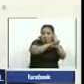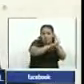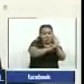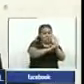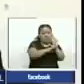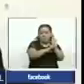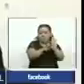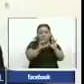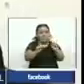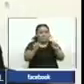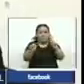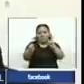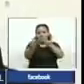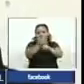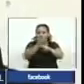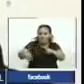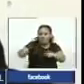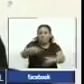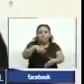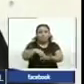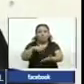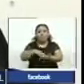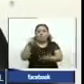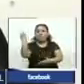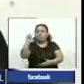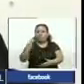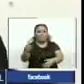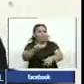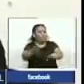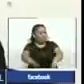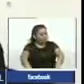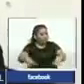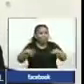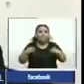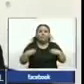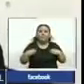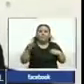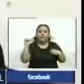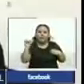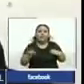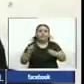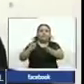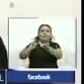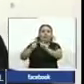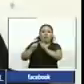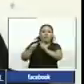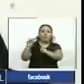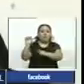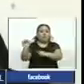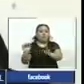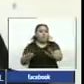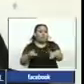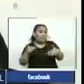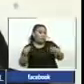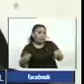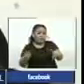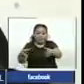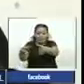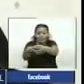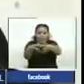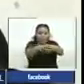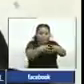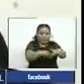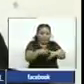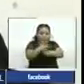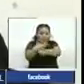tendrán éxito frente al pueblo de Venezuela que rechaza contundentemente esas actitudes apátridas de sectores políticos que